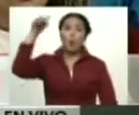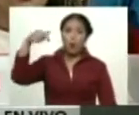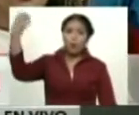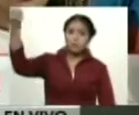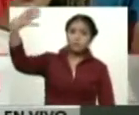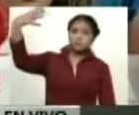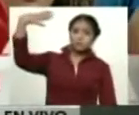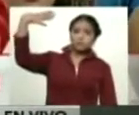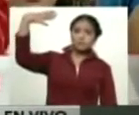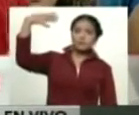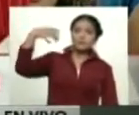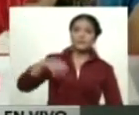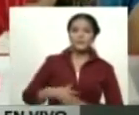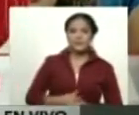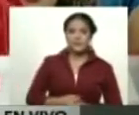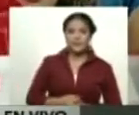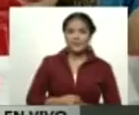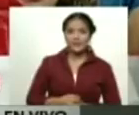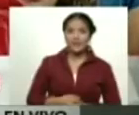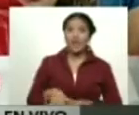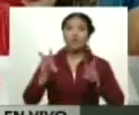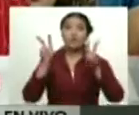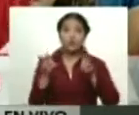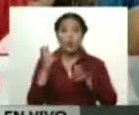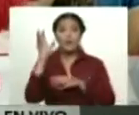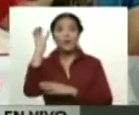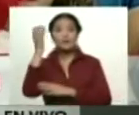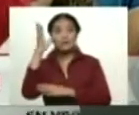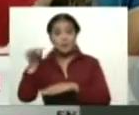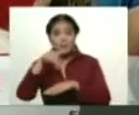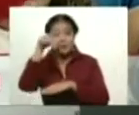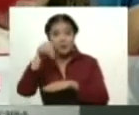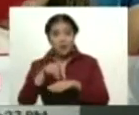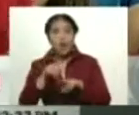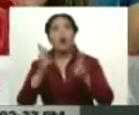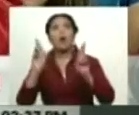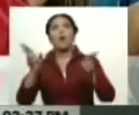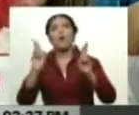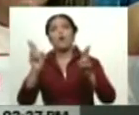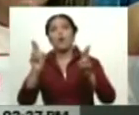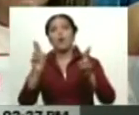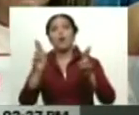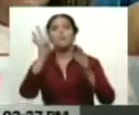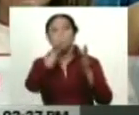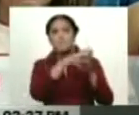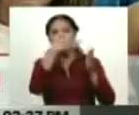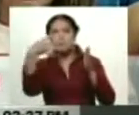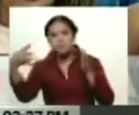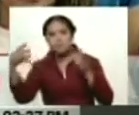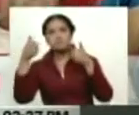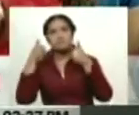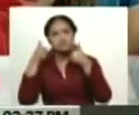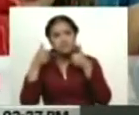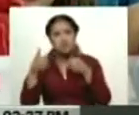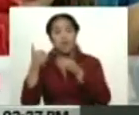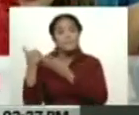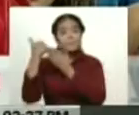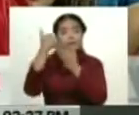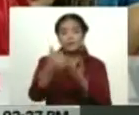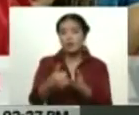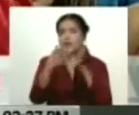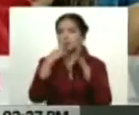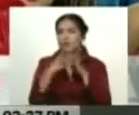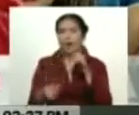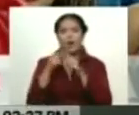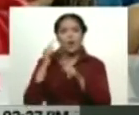con que nos premia hoy, esa nueva asamblea, bueno, ojalá establezca una buena agenda para cooperar con la expectativa de